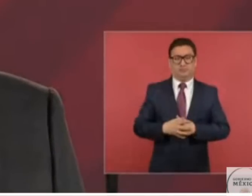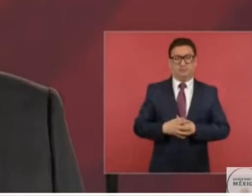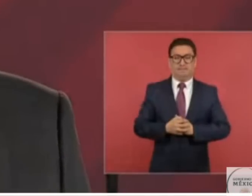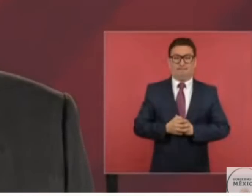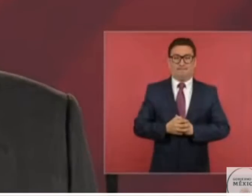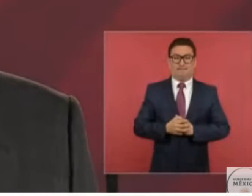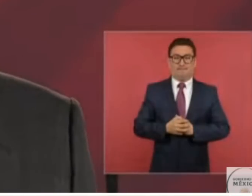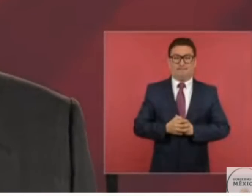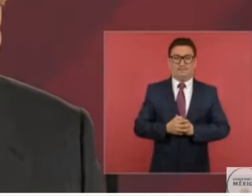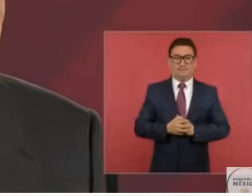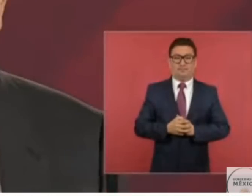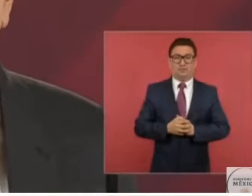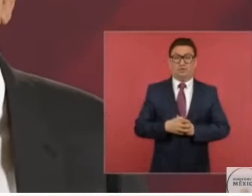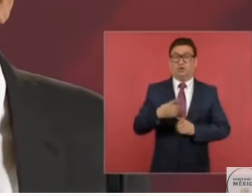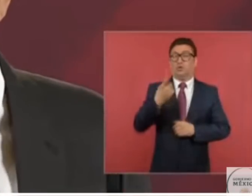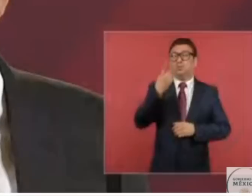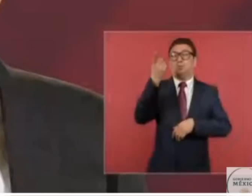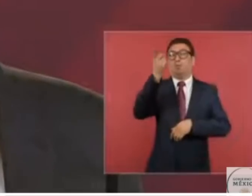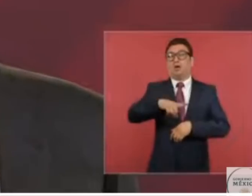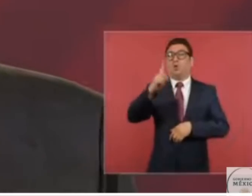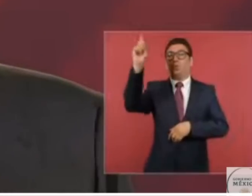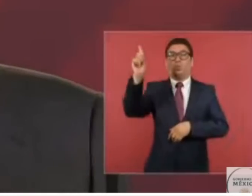y mandaron a uno porque era mucho la corrupción.